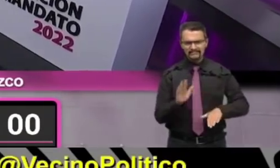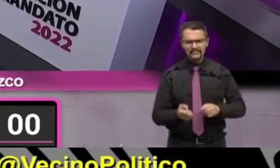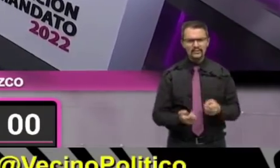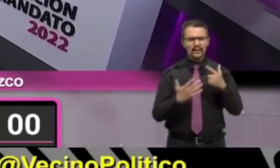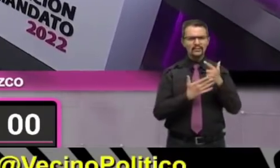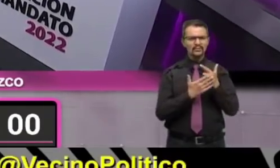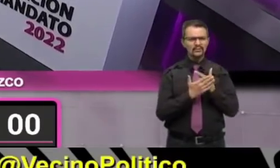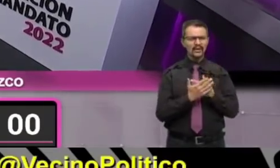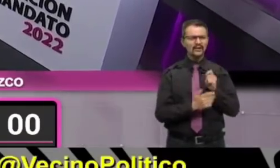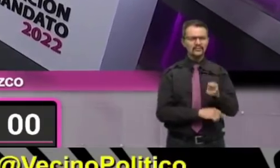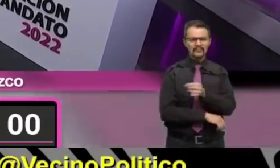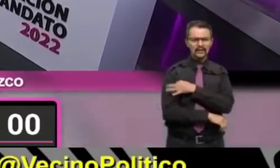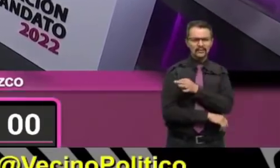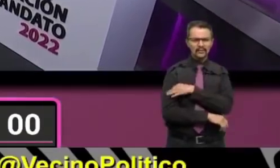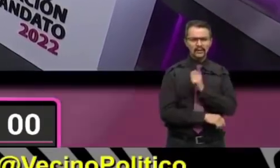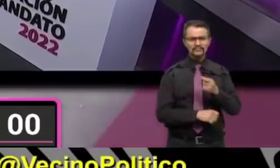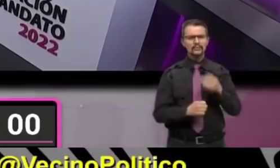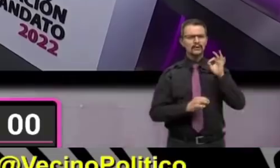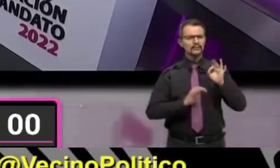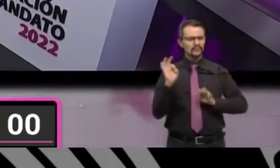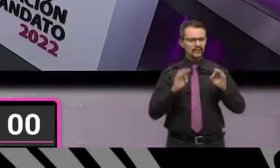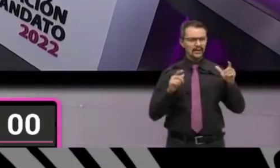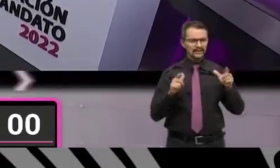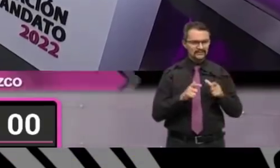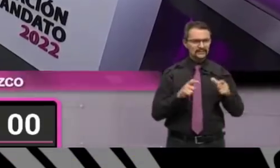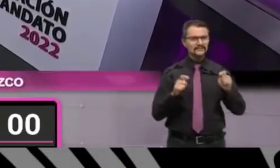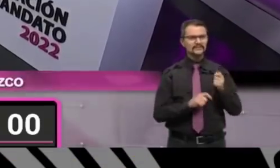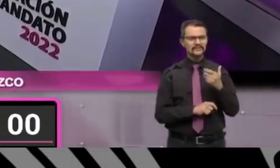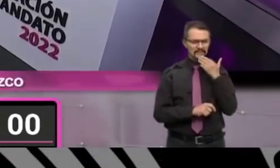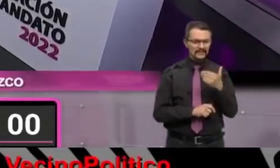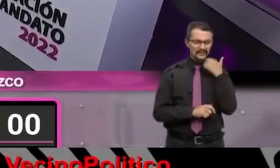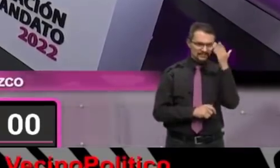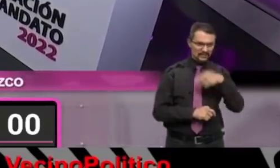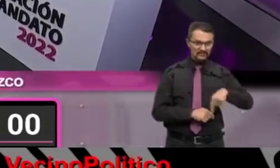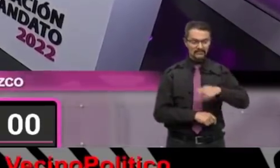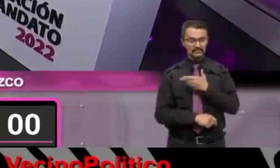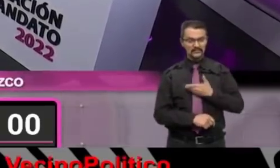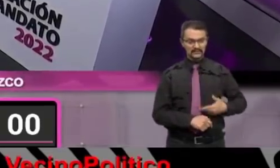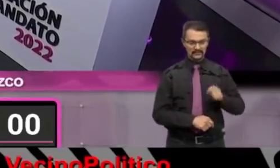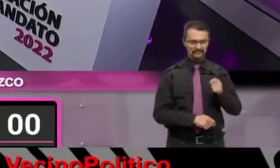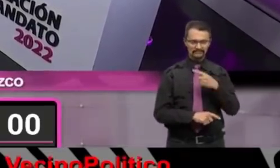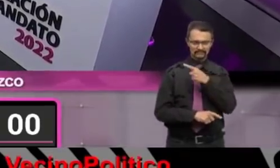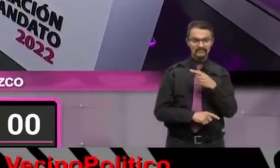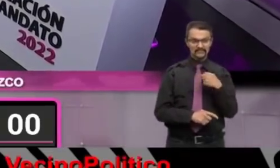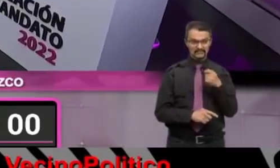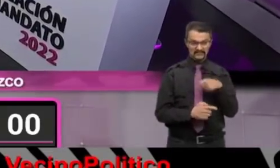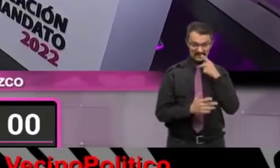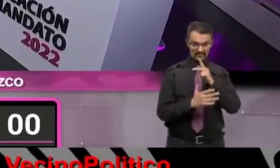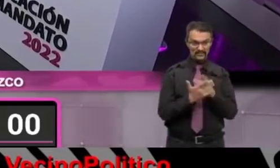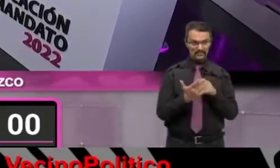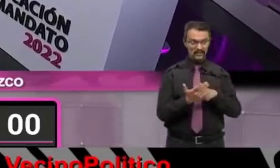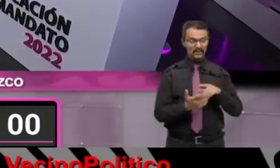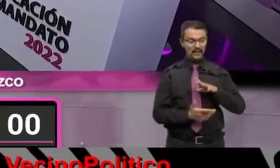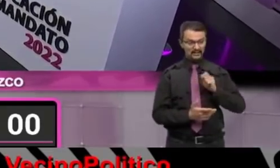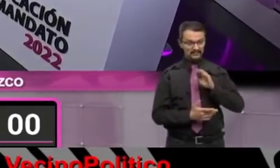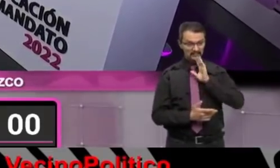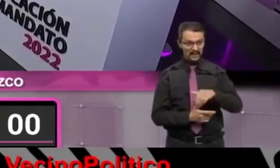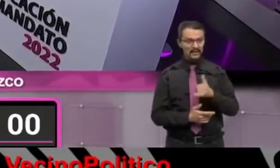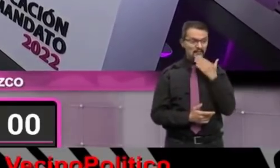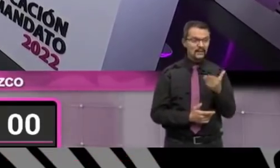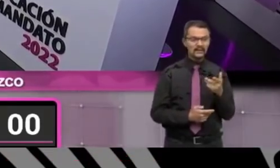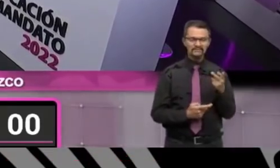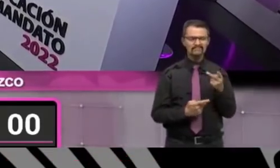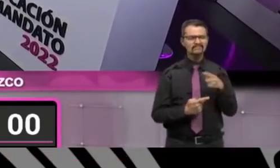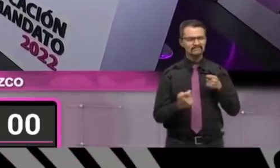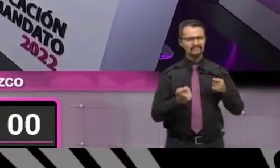la tasa de letalidad. Y me parece particularmente interesante la política del presidente, y eso sí es un asunto directamente suyo, que es lo que estamos evaluando hoy, su gestión. Nada por la fuerza, todo por la razón.